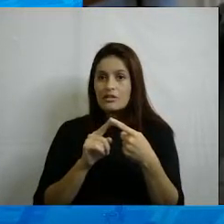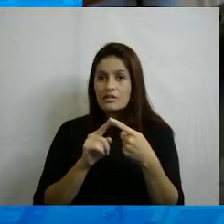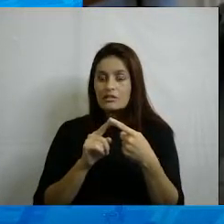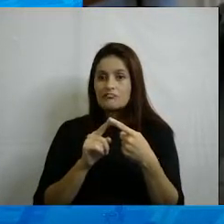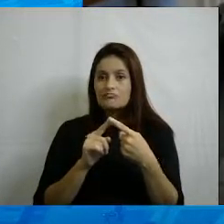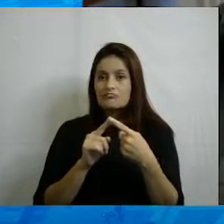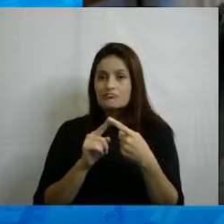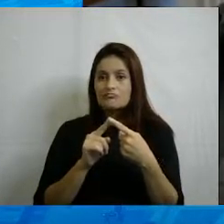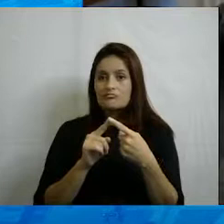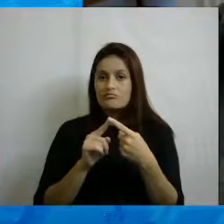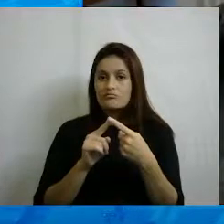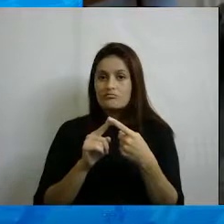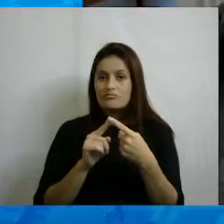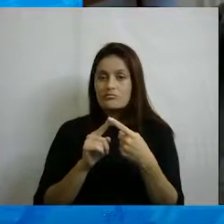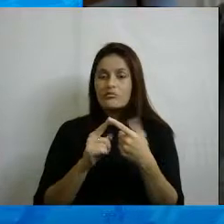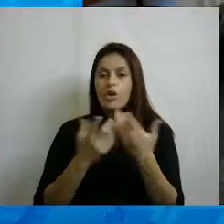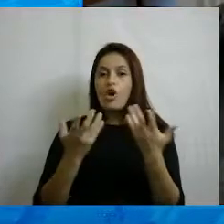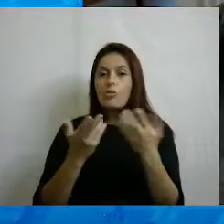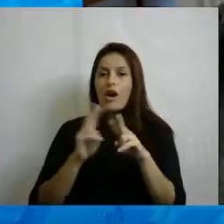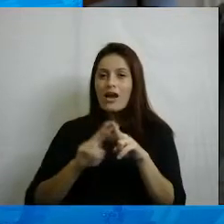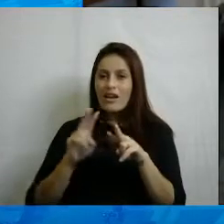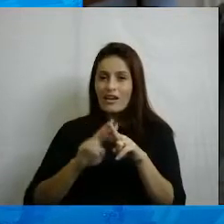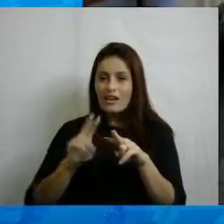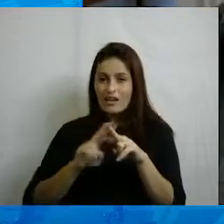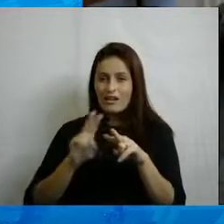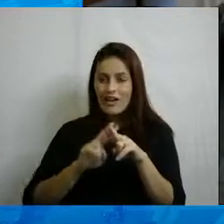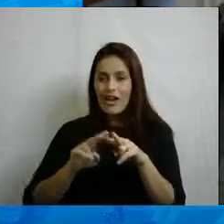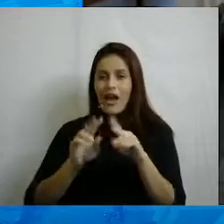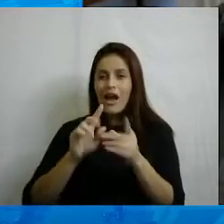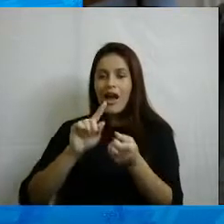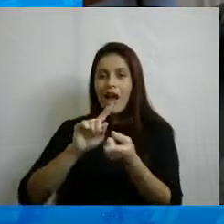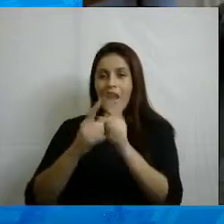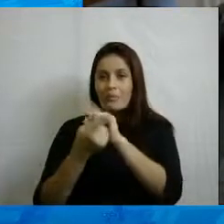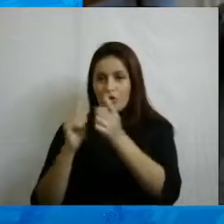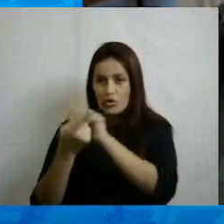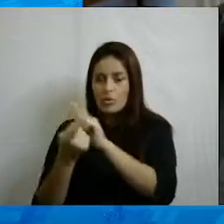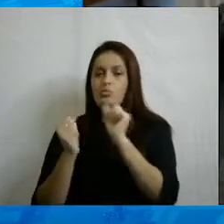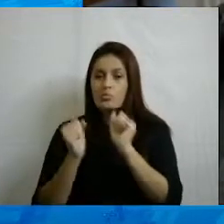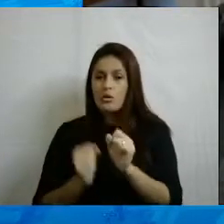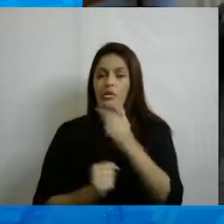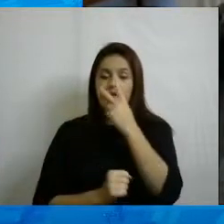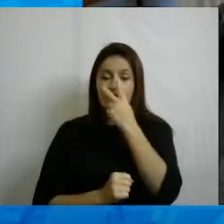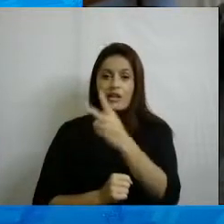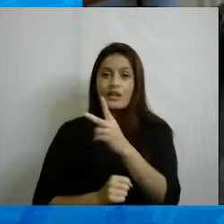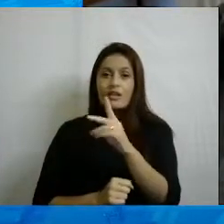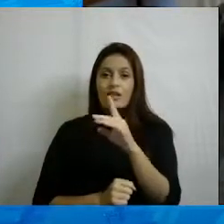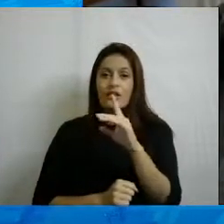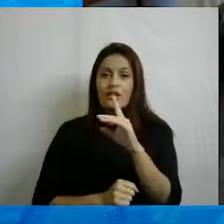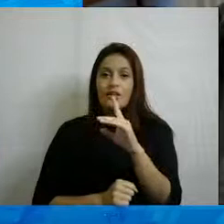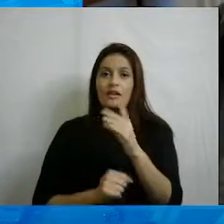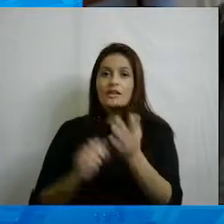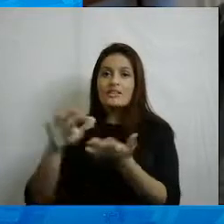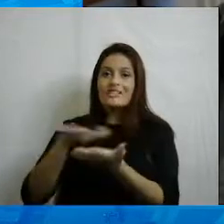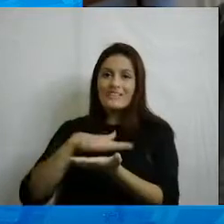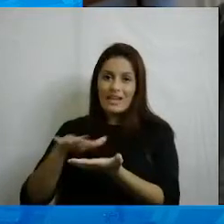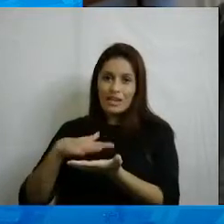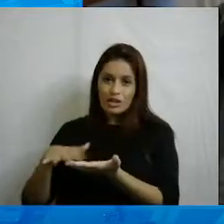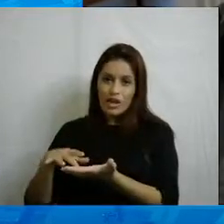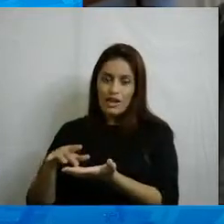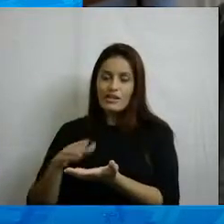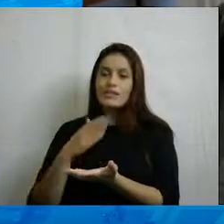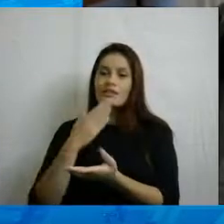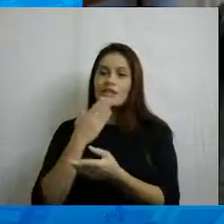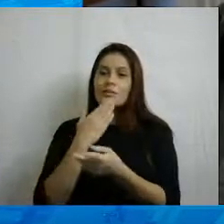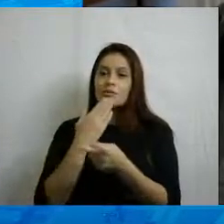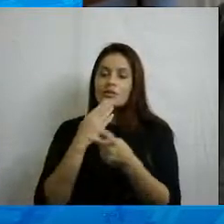orientación a esta regularización, que ahí lo podemos ver a través tanto de la territorial que está en el